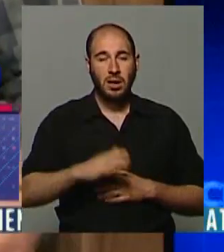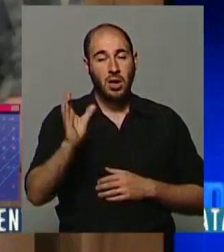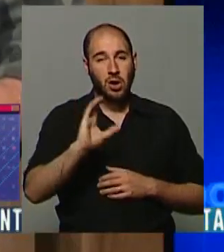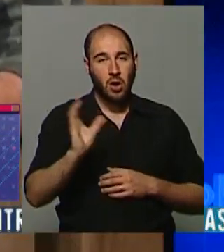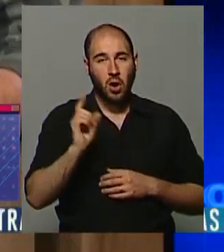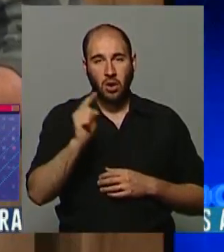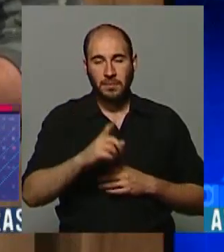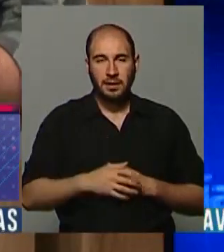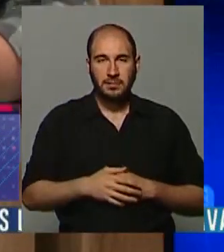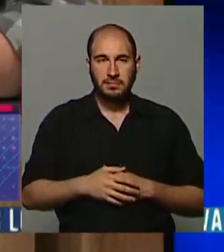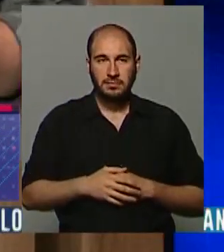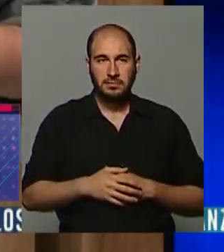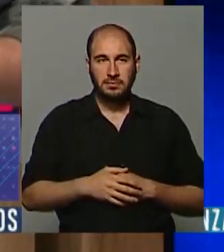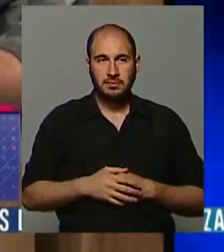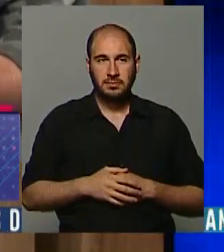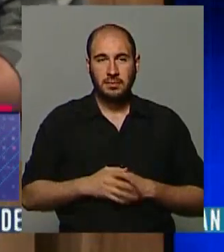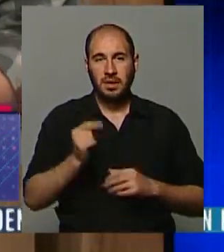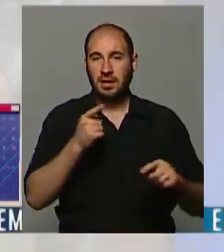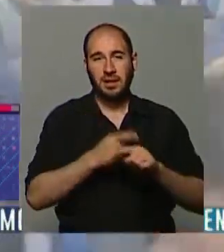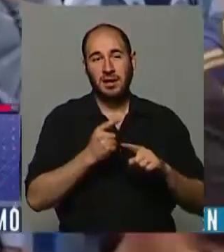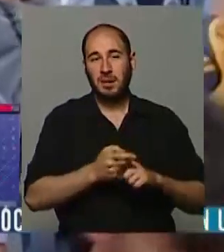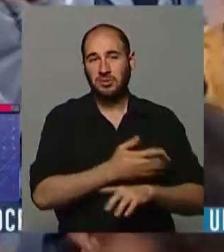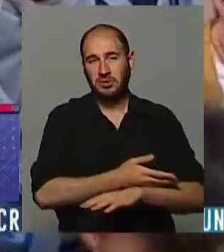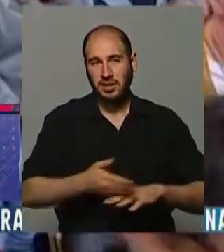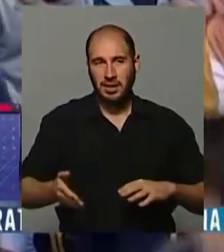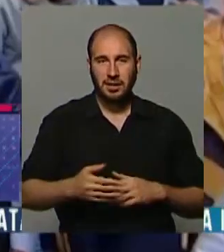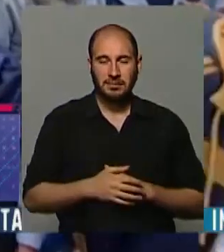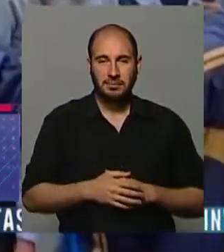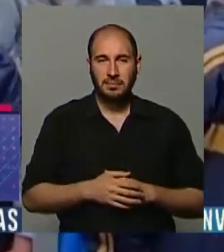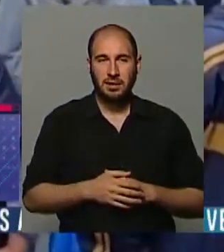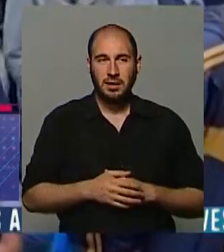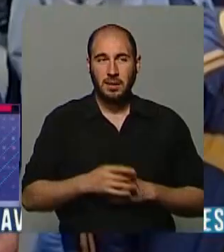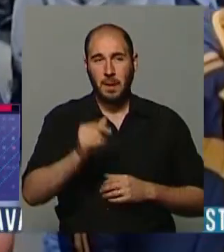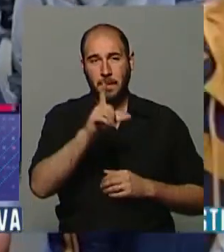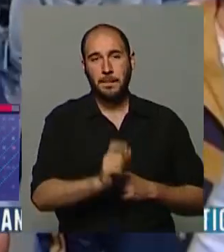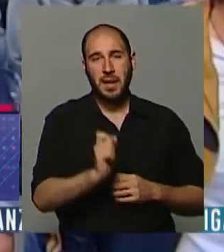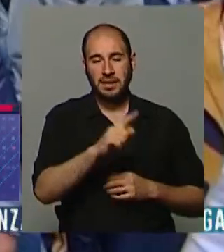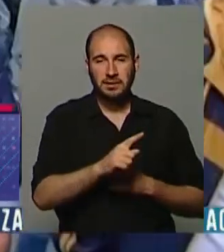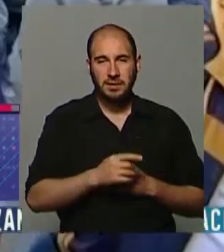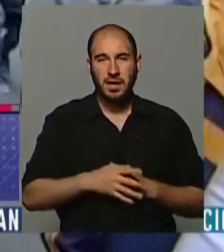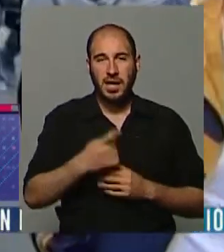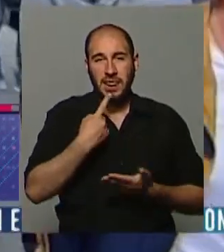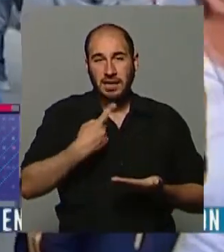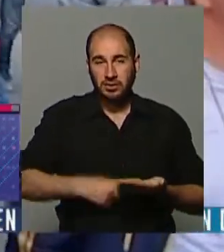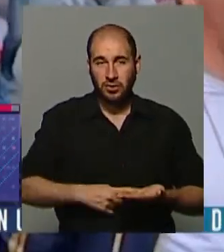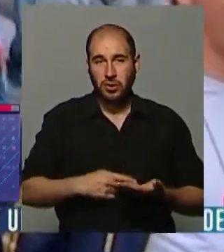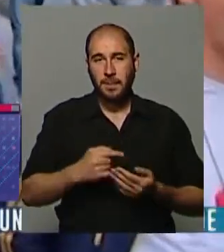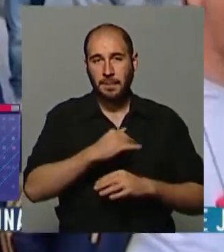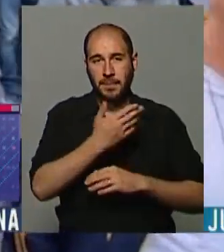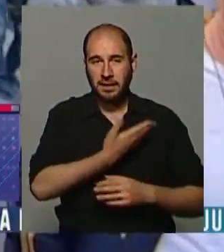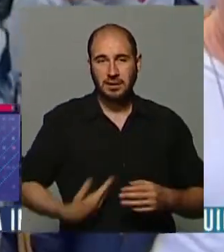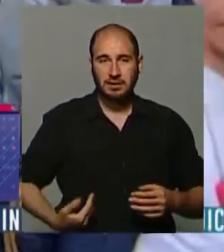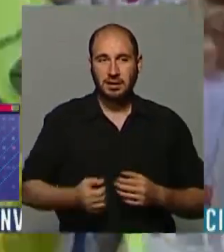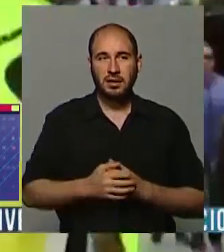Colombia sigue el reclamo, en el caso de este país, por las medidas que anunció el presidente, el